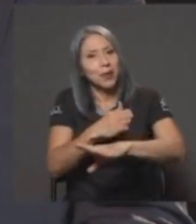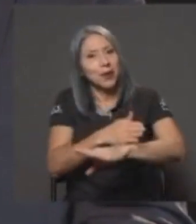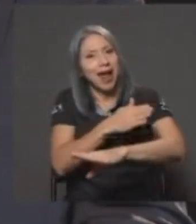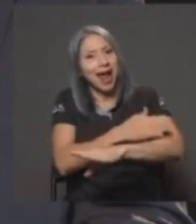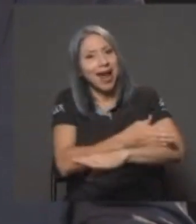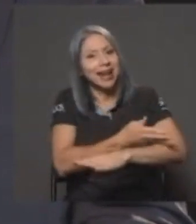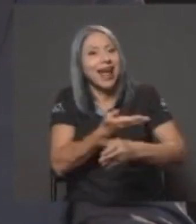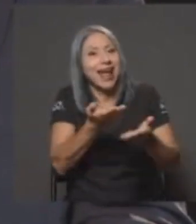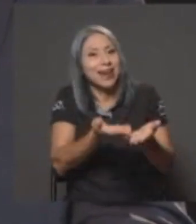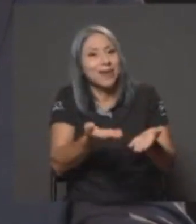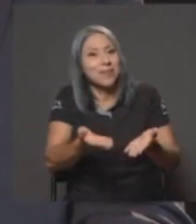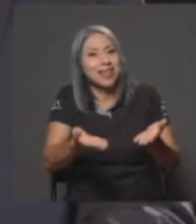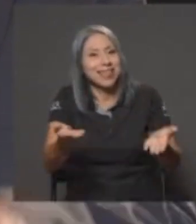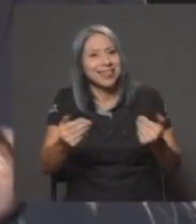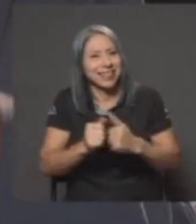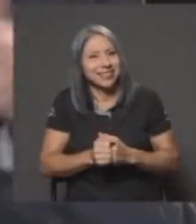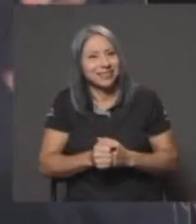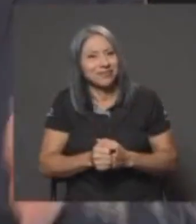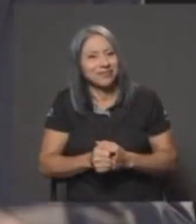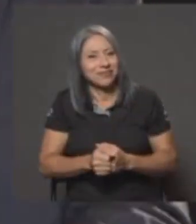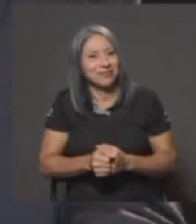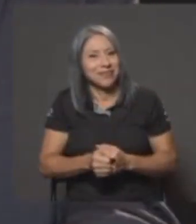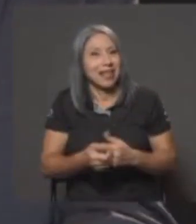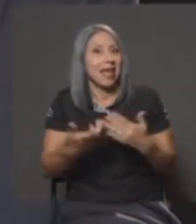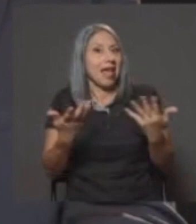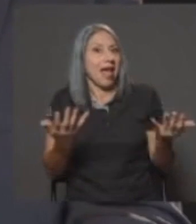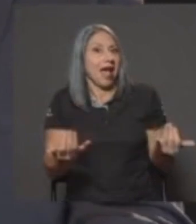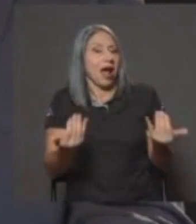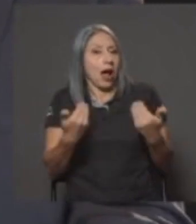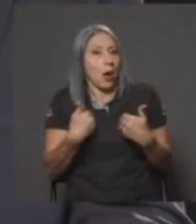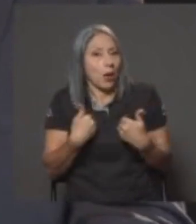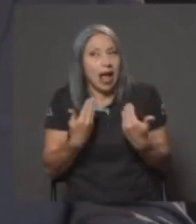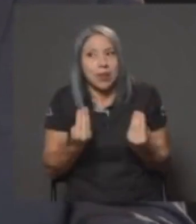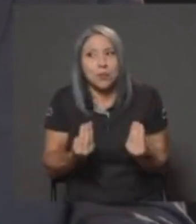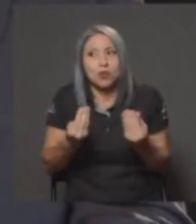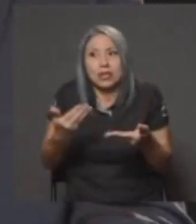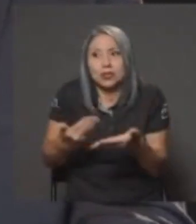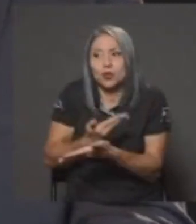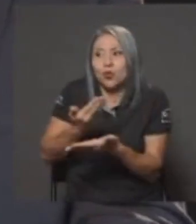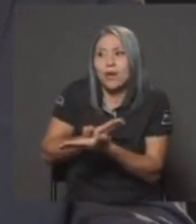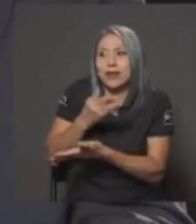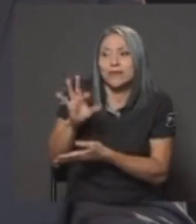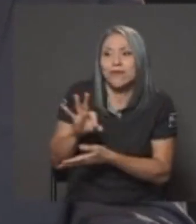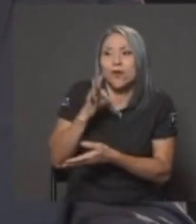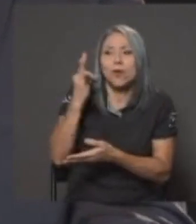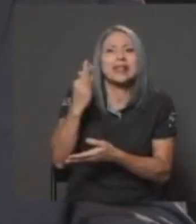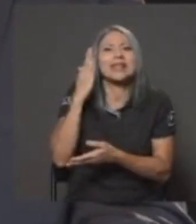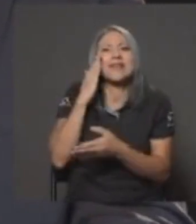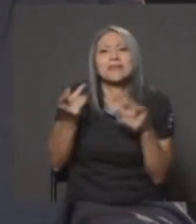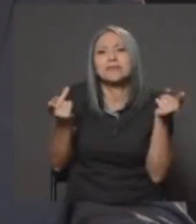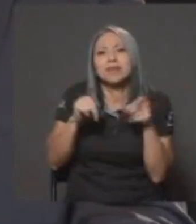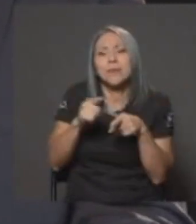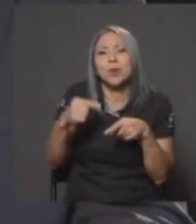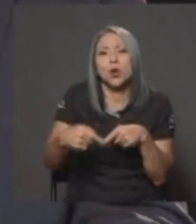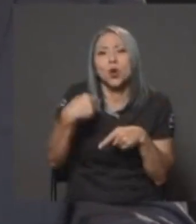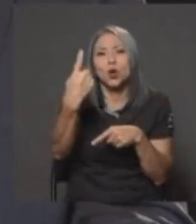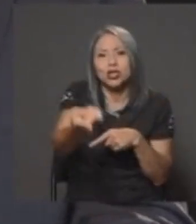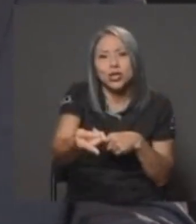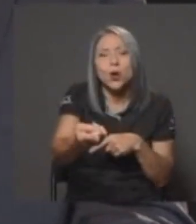las herramientas. Ahora hay un montón de herramientas de pronóstico nuevas y estamos tratando de